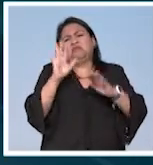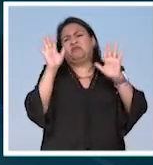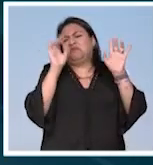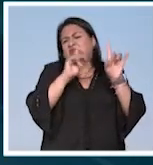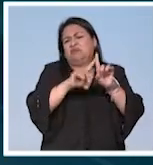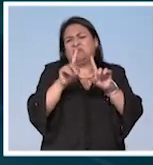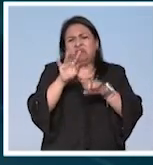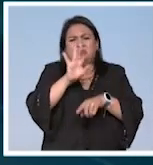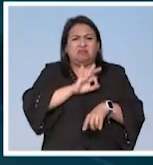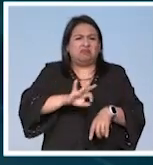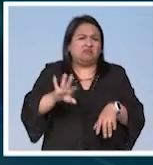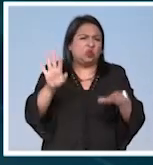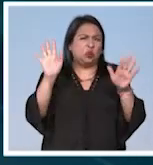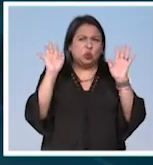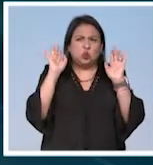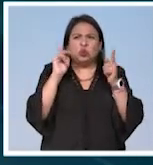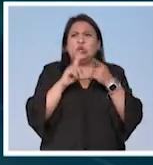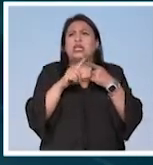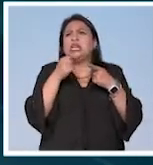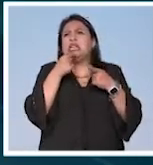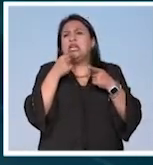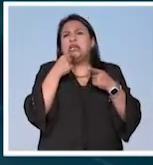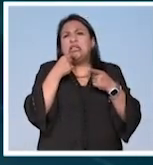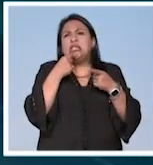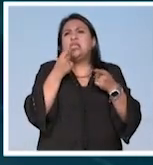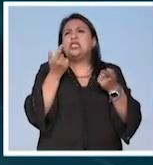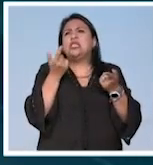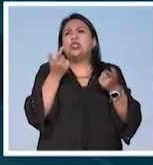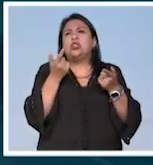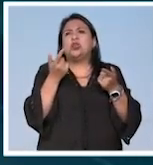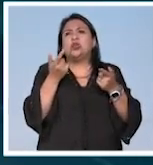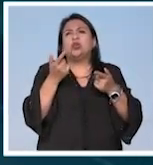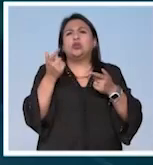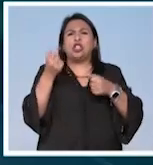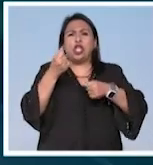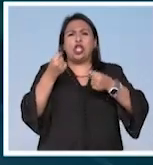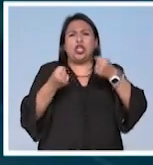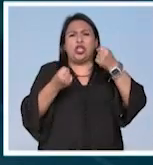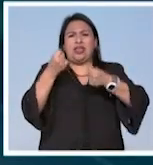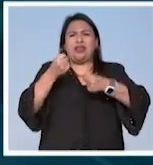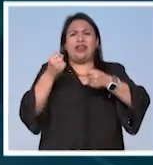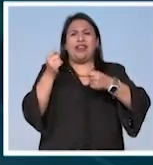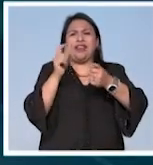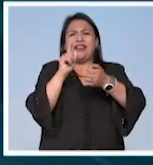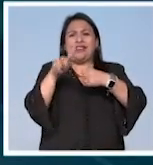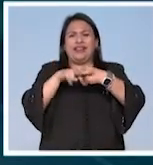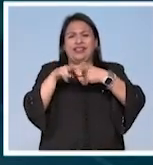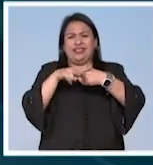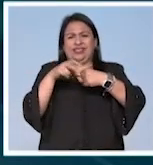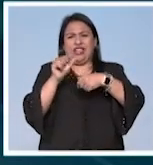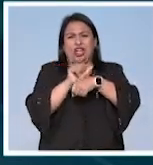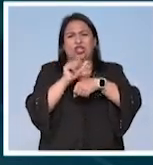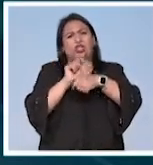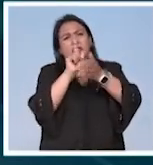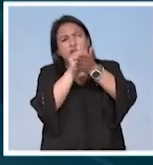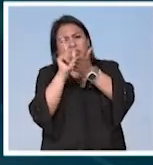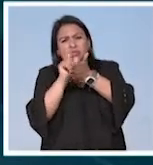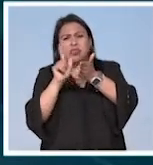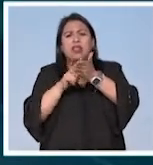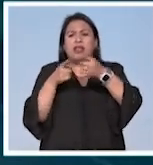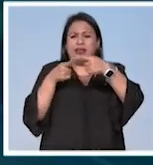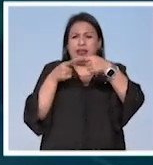variadísimos desde los niños que limpian los parabrisas de las esquinas en los cruceros